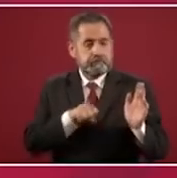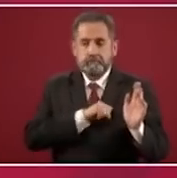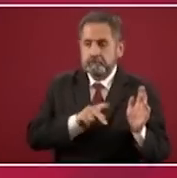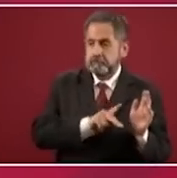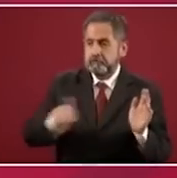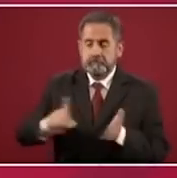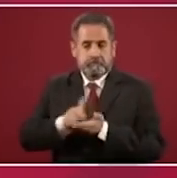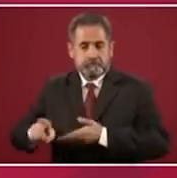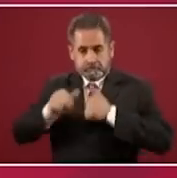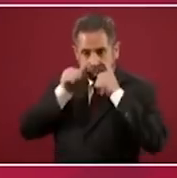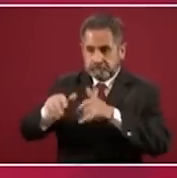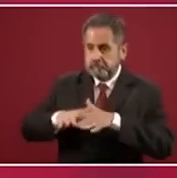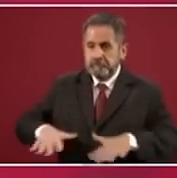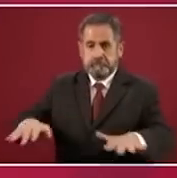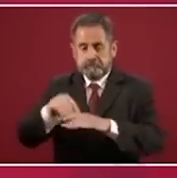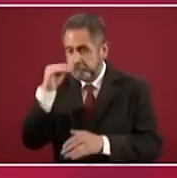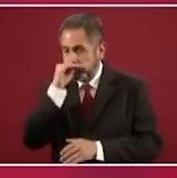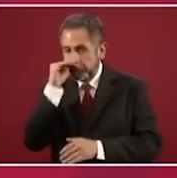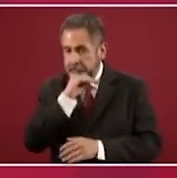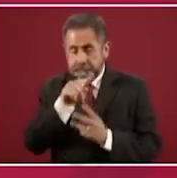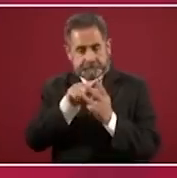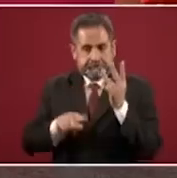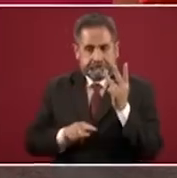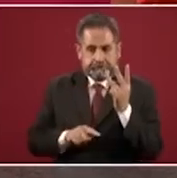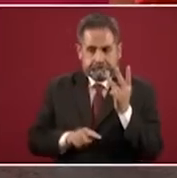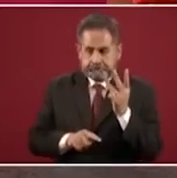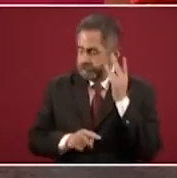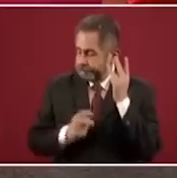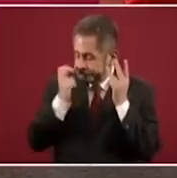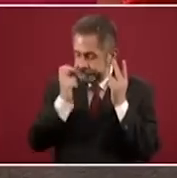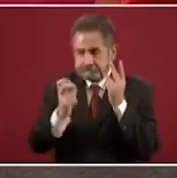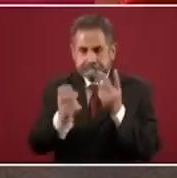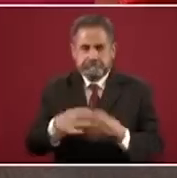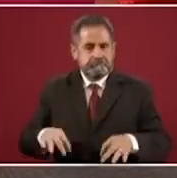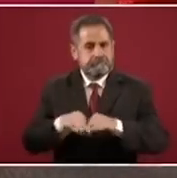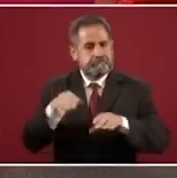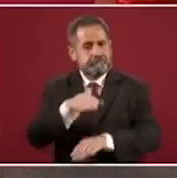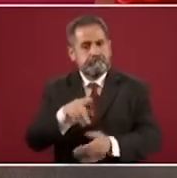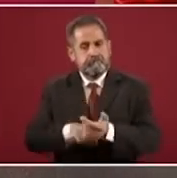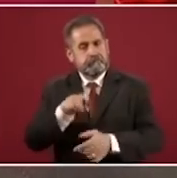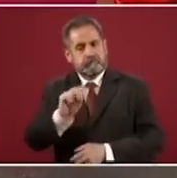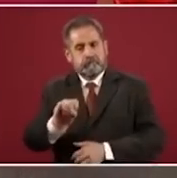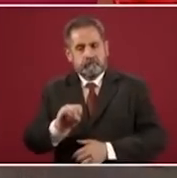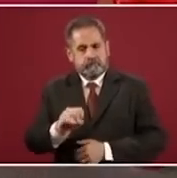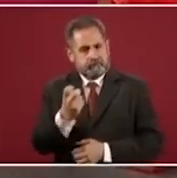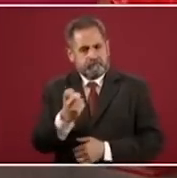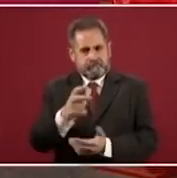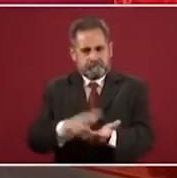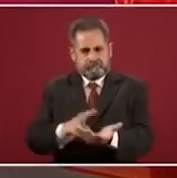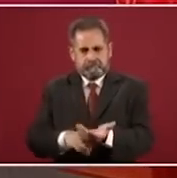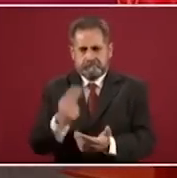a la atención médica, medicamentos gratuitos. Eso sí nos importa, eso es básico. O